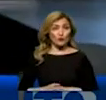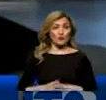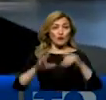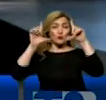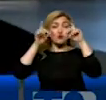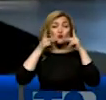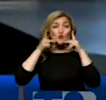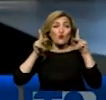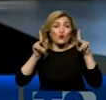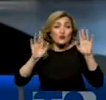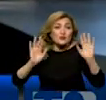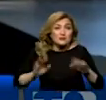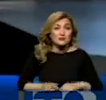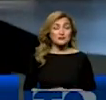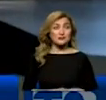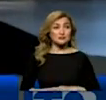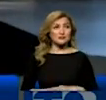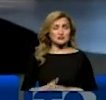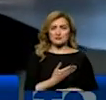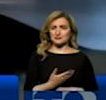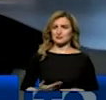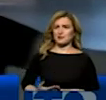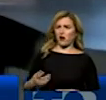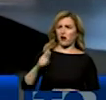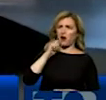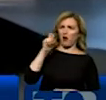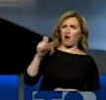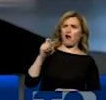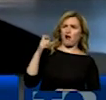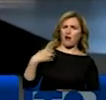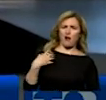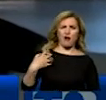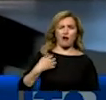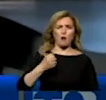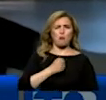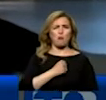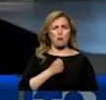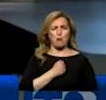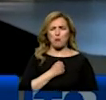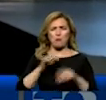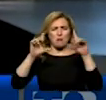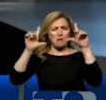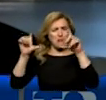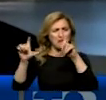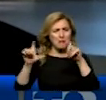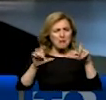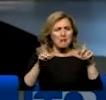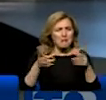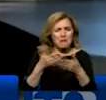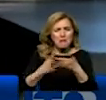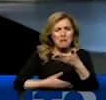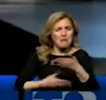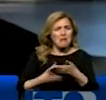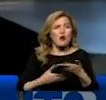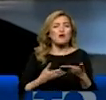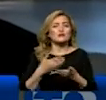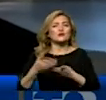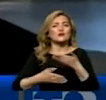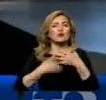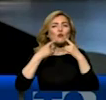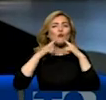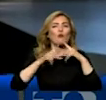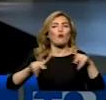pública. Mal puede el Ejecutivo reclamar una supuesta propiedad sobre esas fotografías o sus documentos cuando